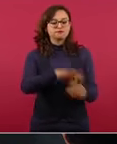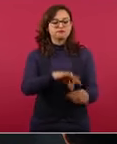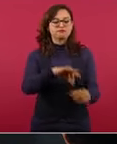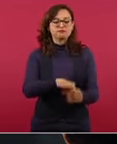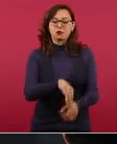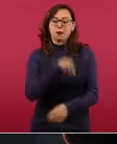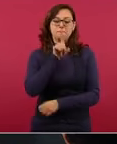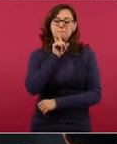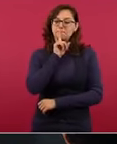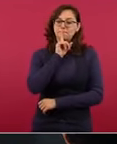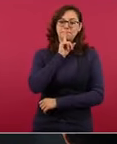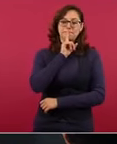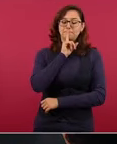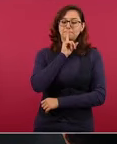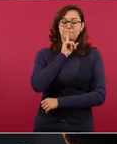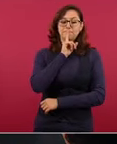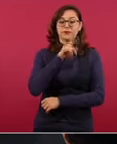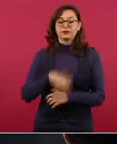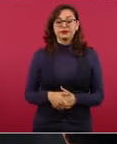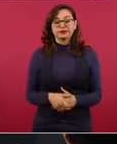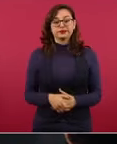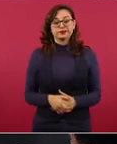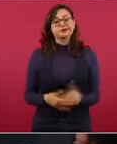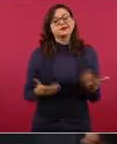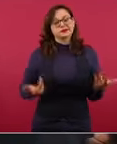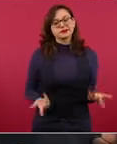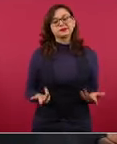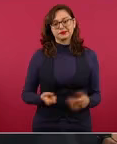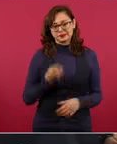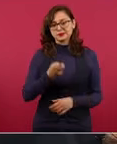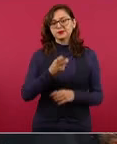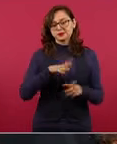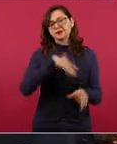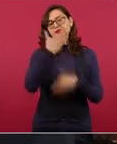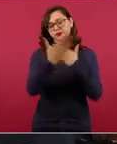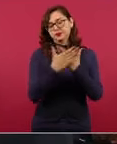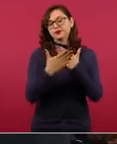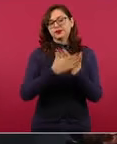yo voy a plantear esto y